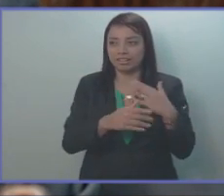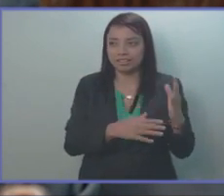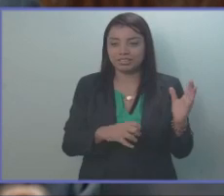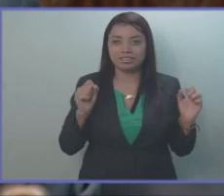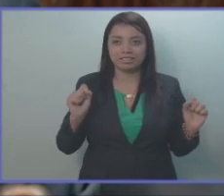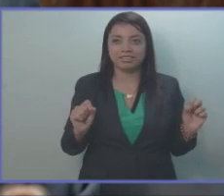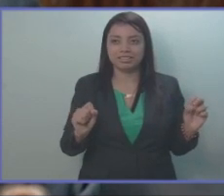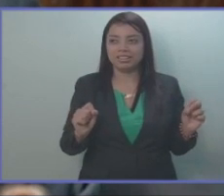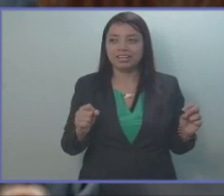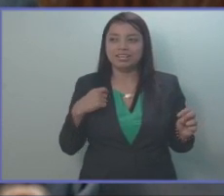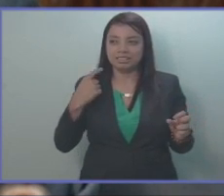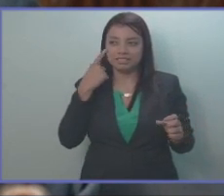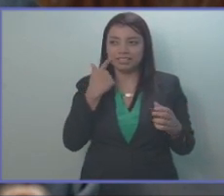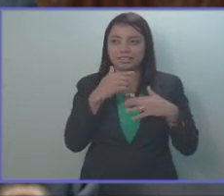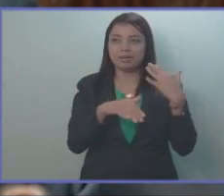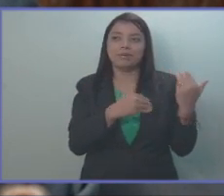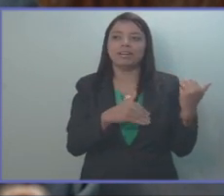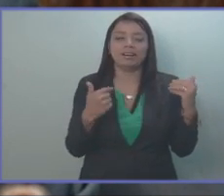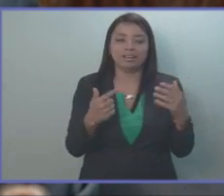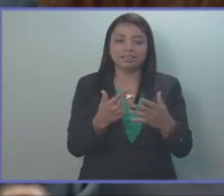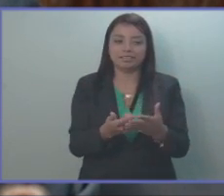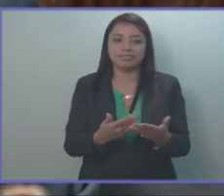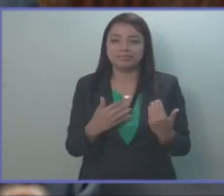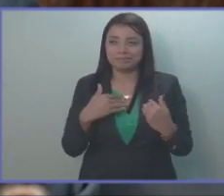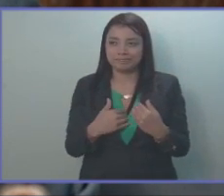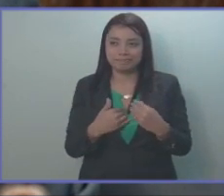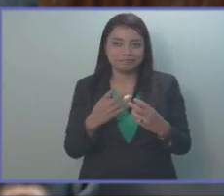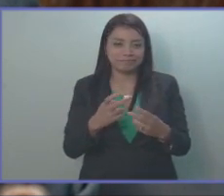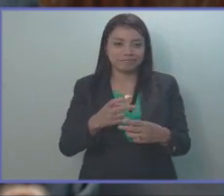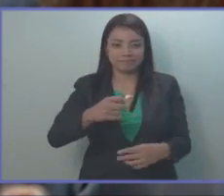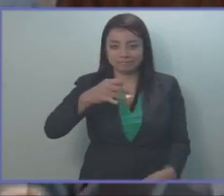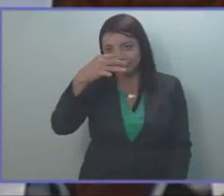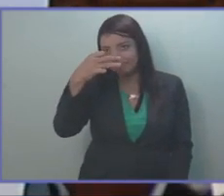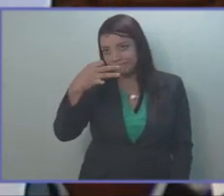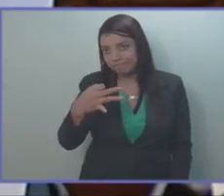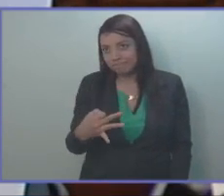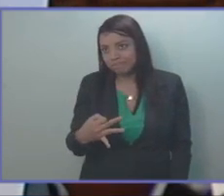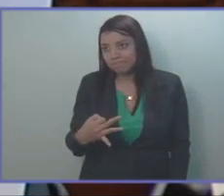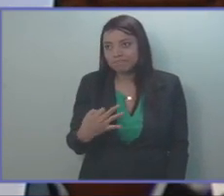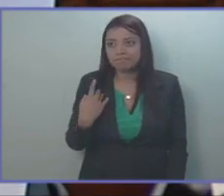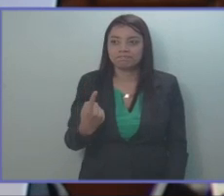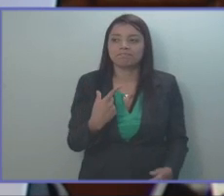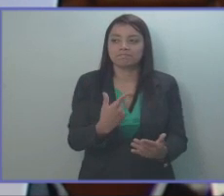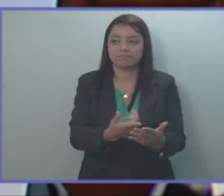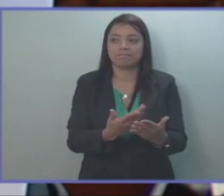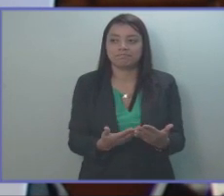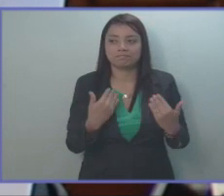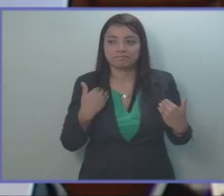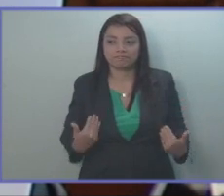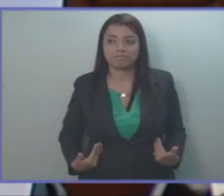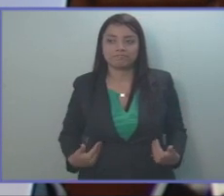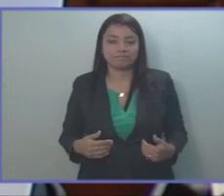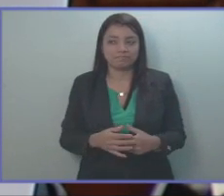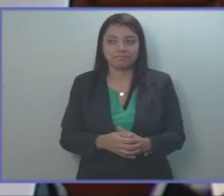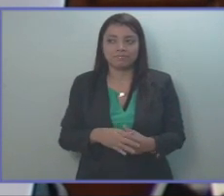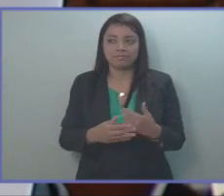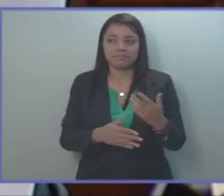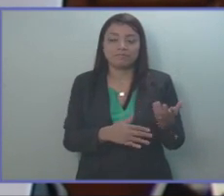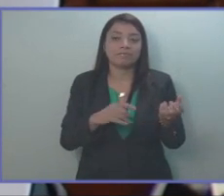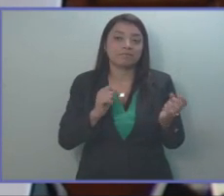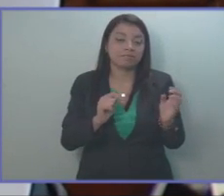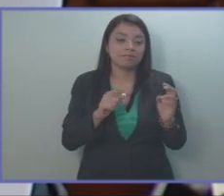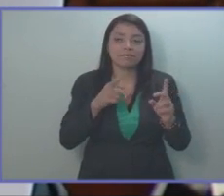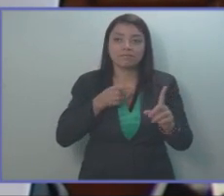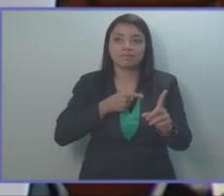enmarcadas dentro del Estado de Derecho y respeto a la dignidad y a los derechos fundamentales de los internos, con